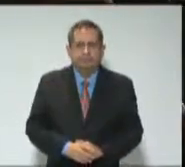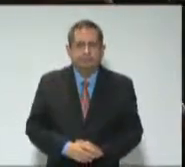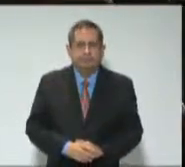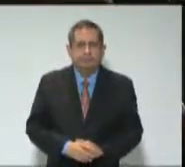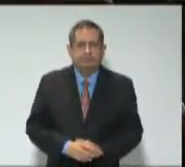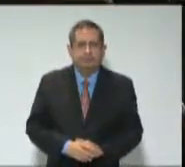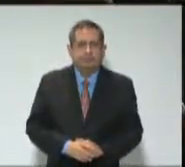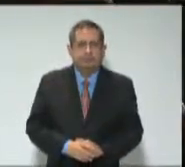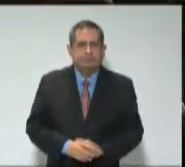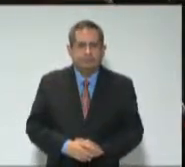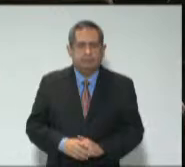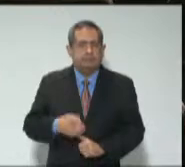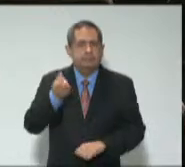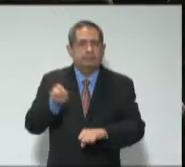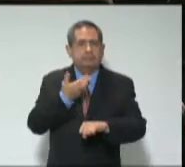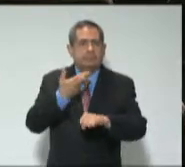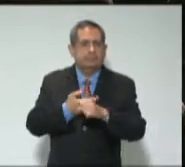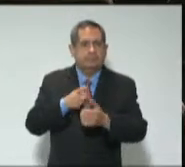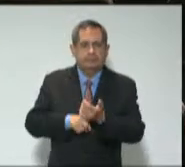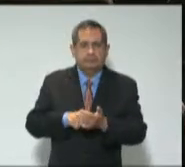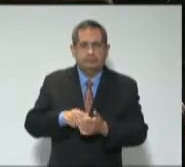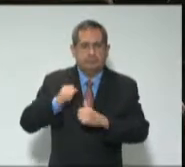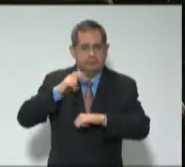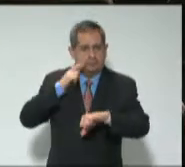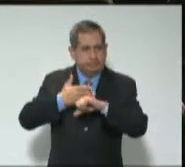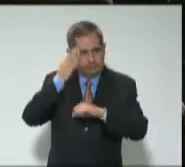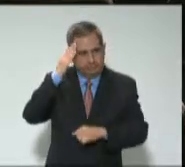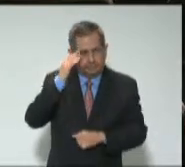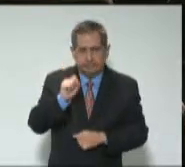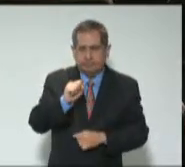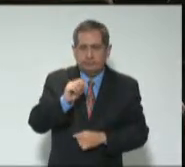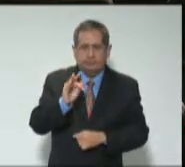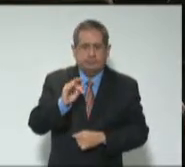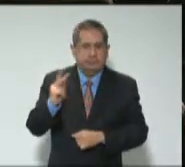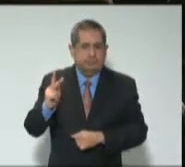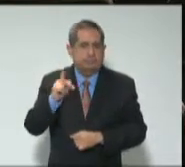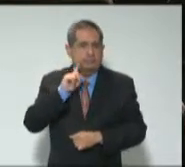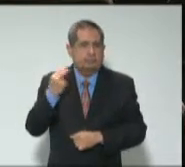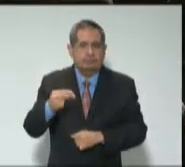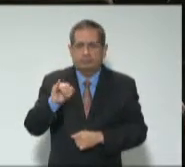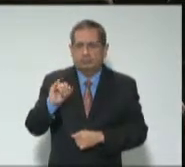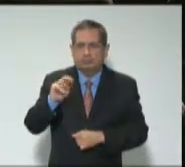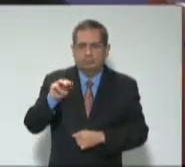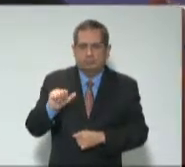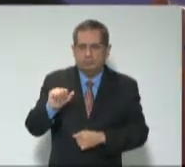la secretaria de la función pública Irma Eréndira Sandoval